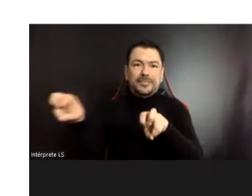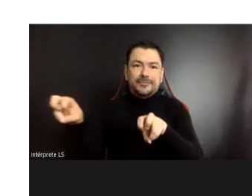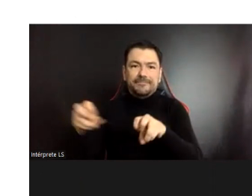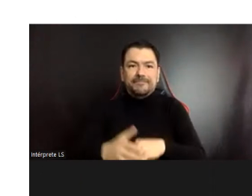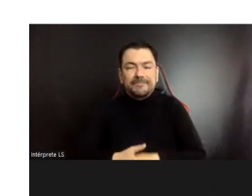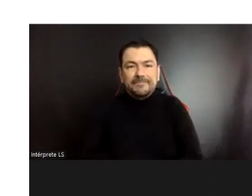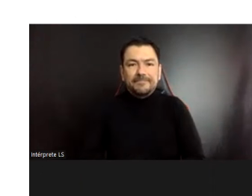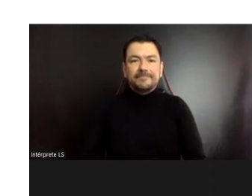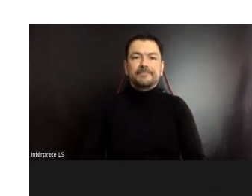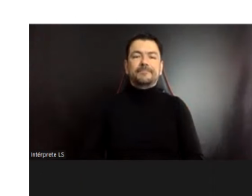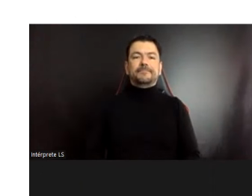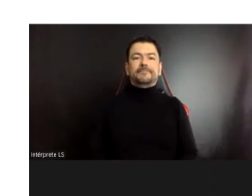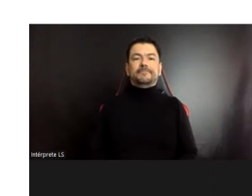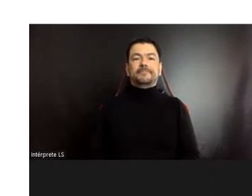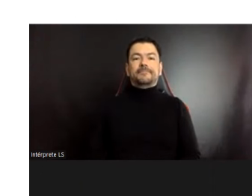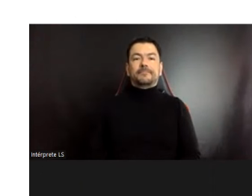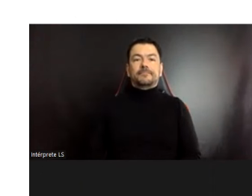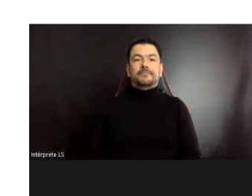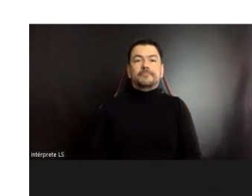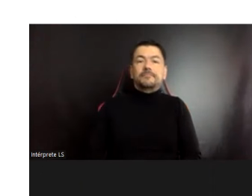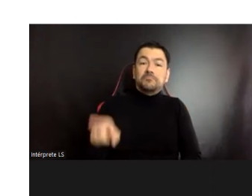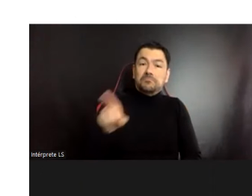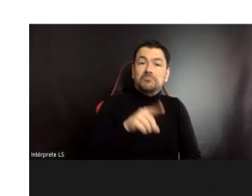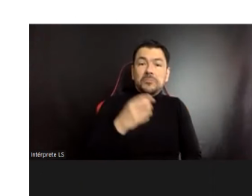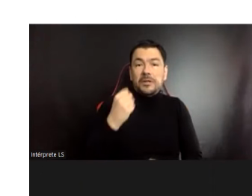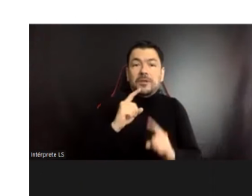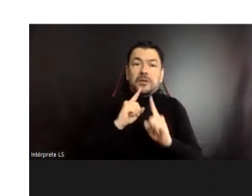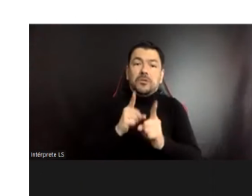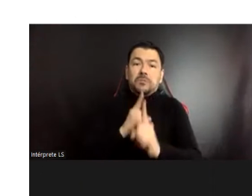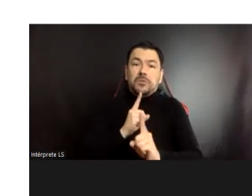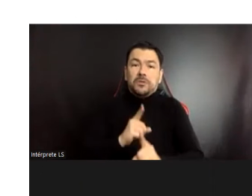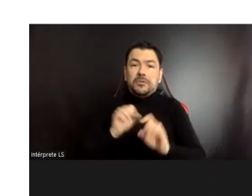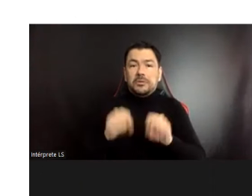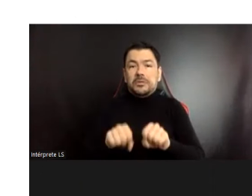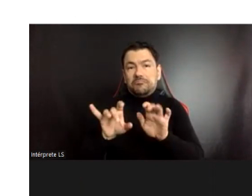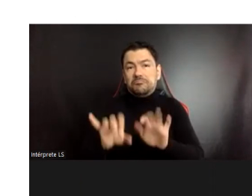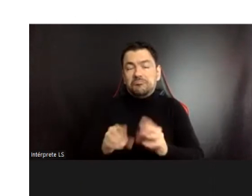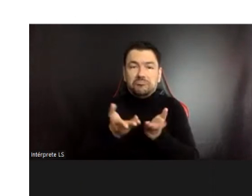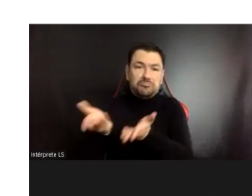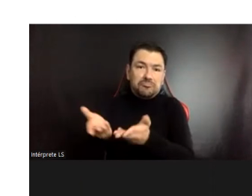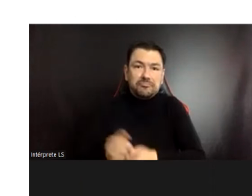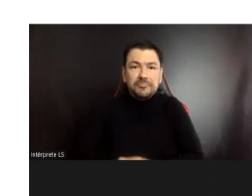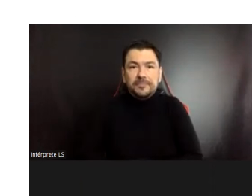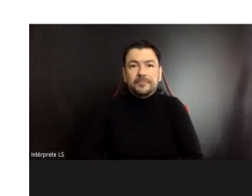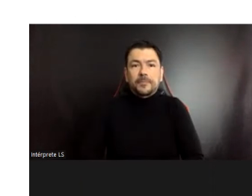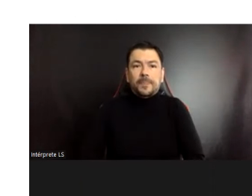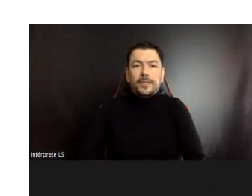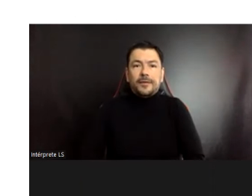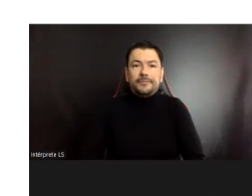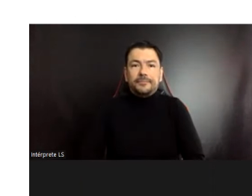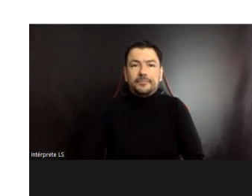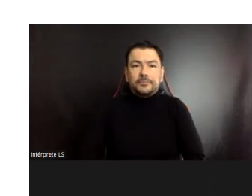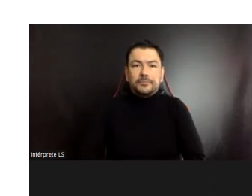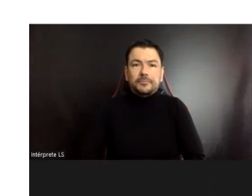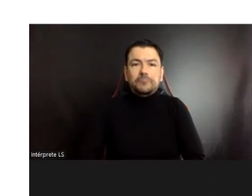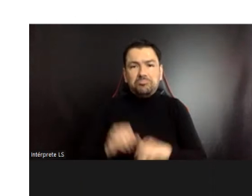algunas. Les damos hace unos minutos a las personas que escriban sus textos. También damos